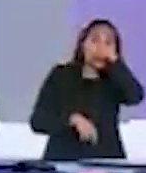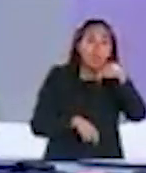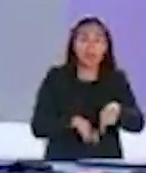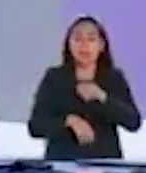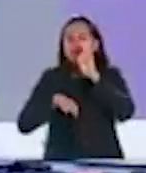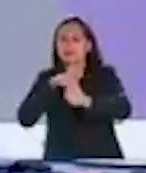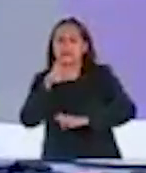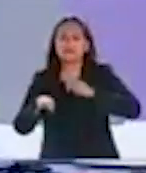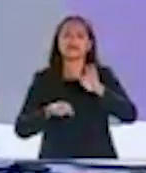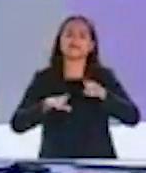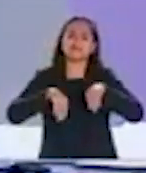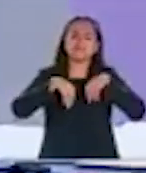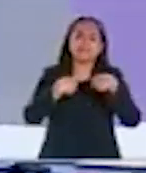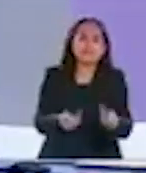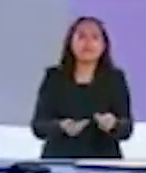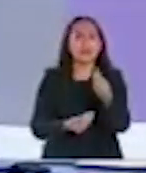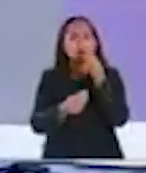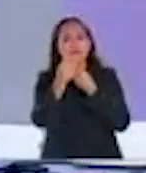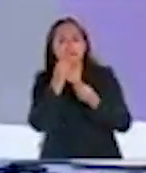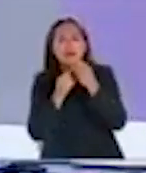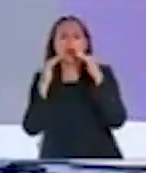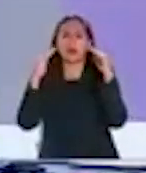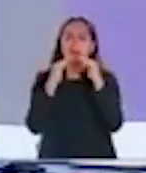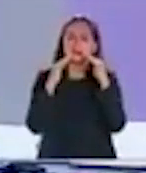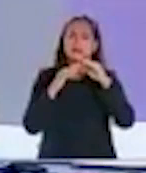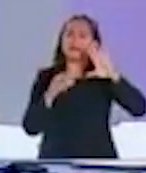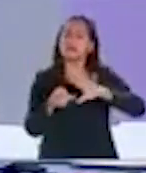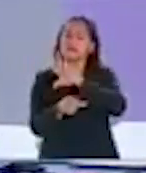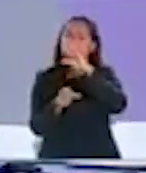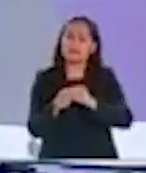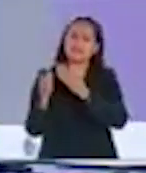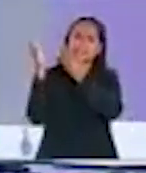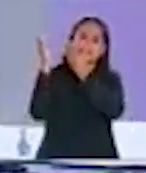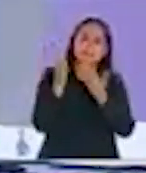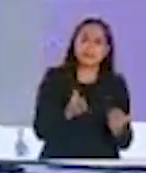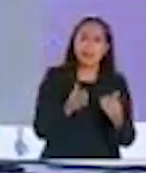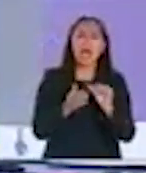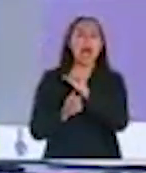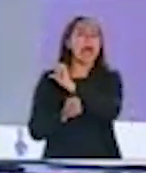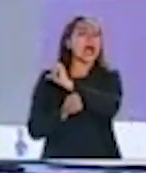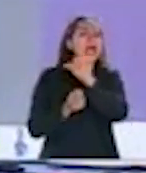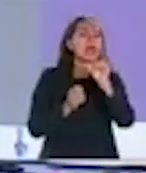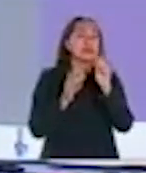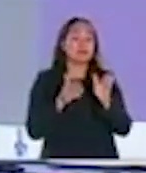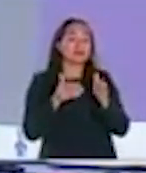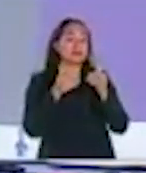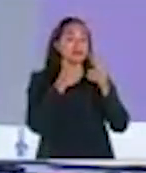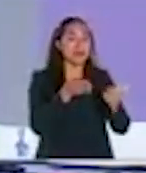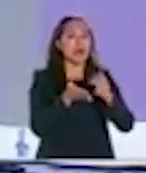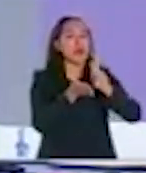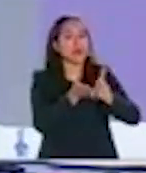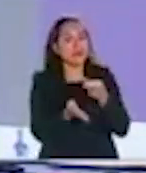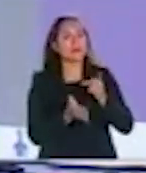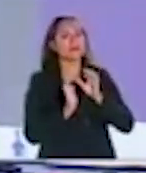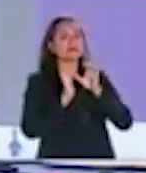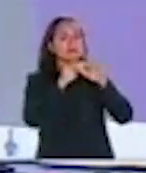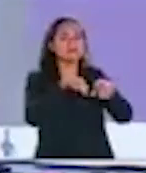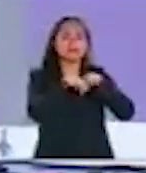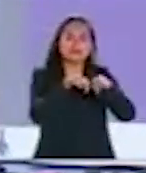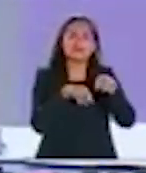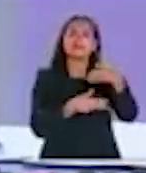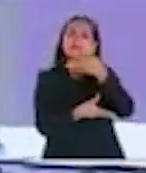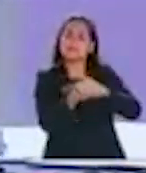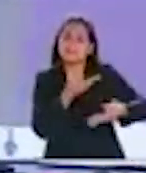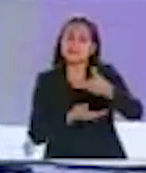alimentación albergue salud a su llegada hasta su reinserción a la vida laboral ya la vida comunitaria y